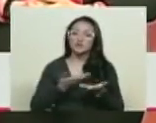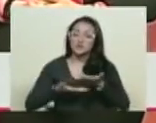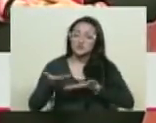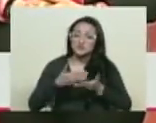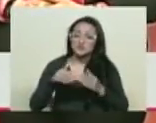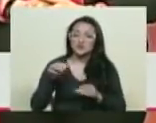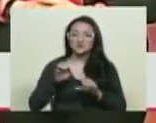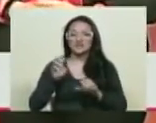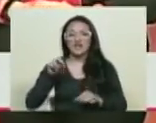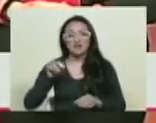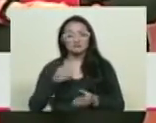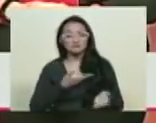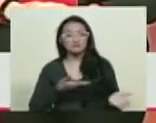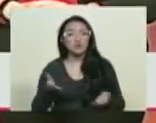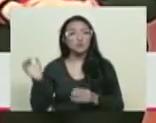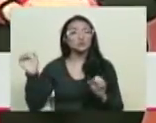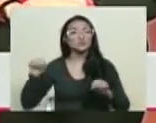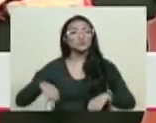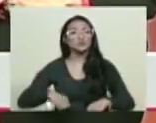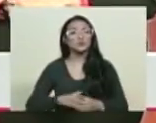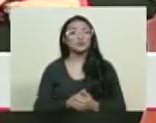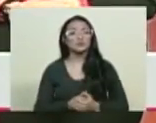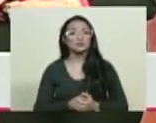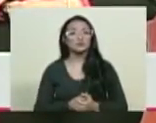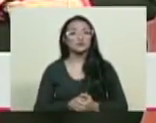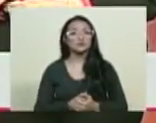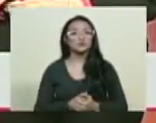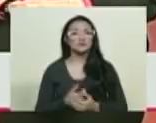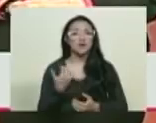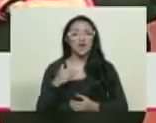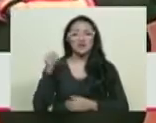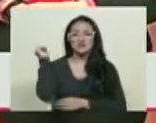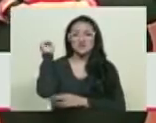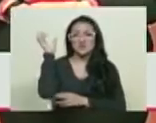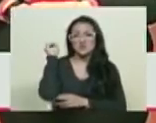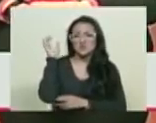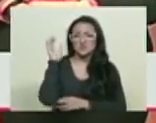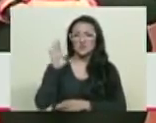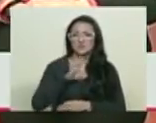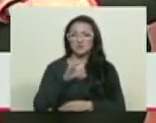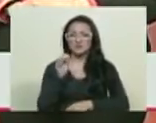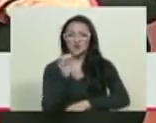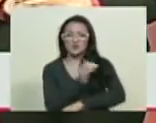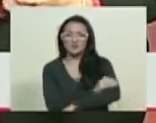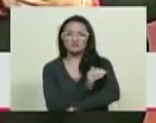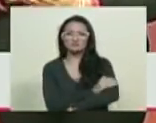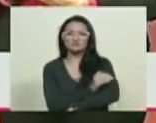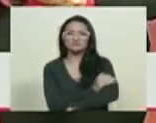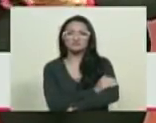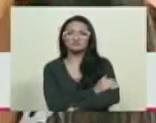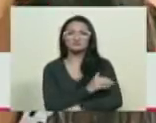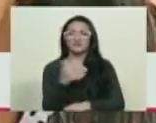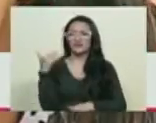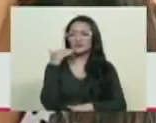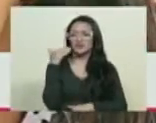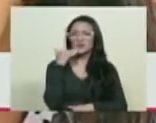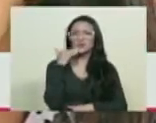electoral bienvenido porque hay una campaña de la derecha manera y que el bandido